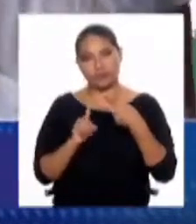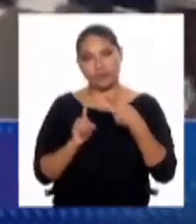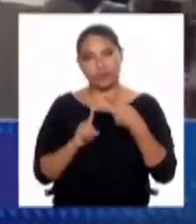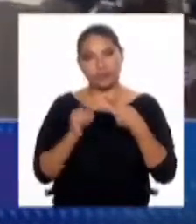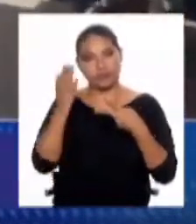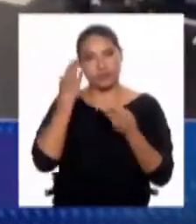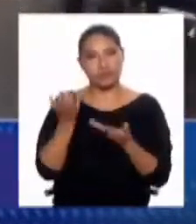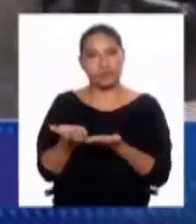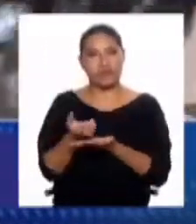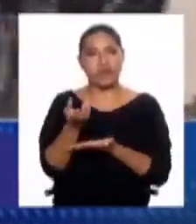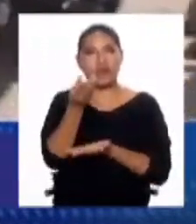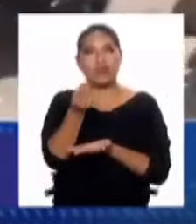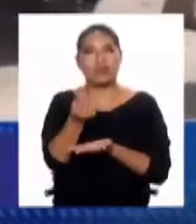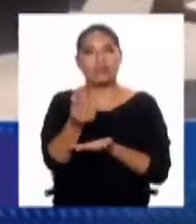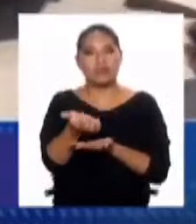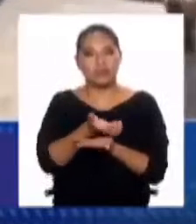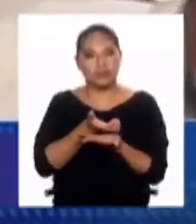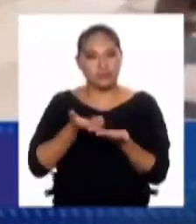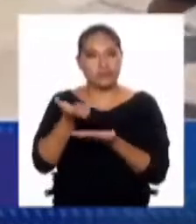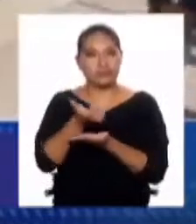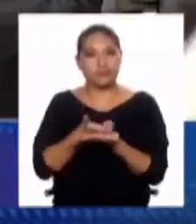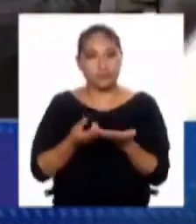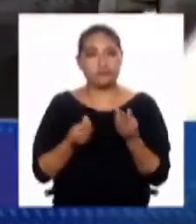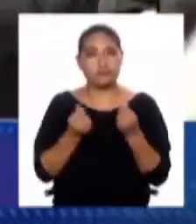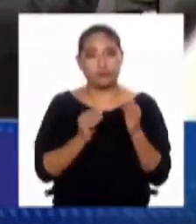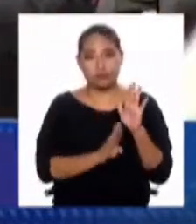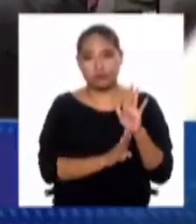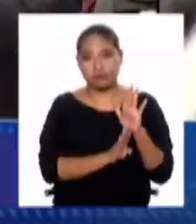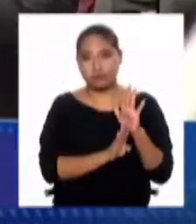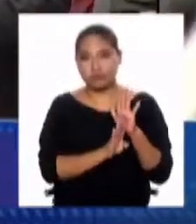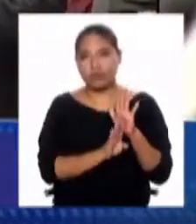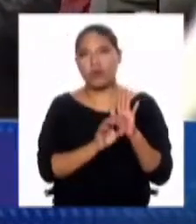la economía estaba creciendo al